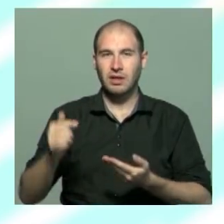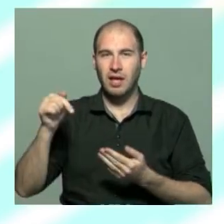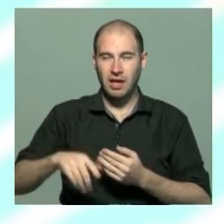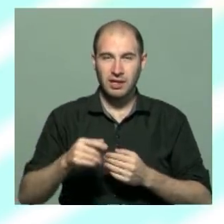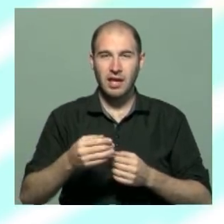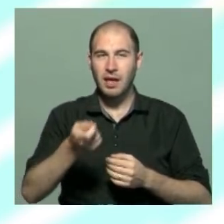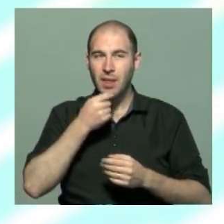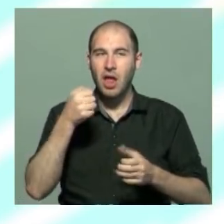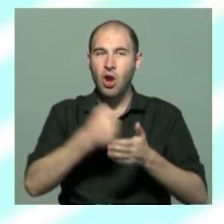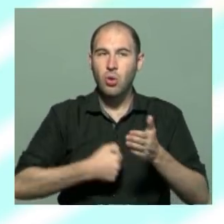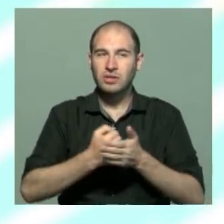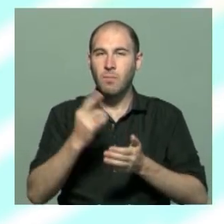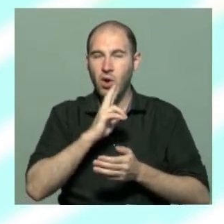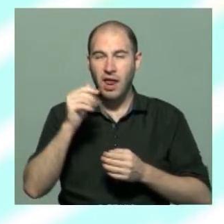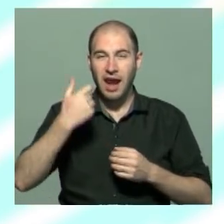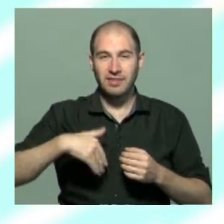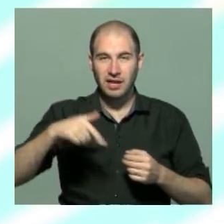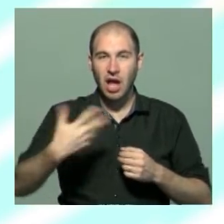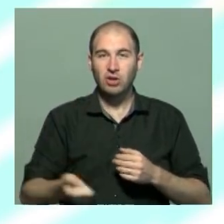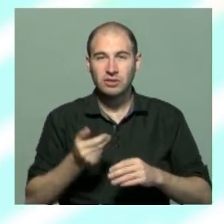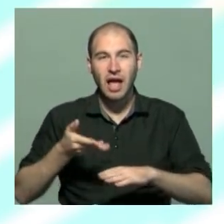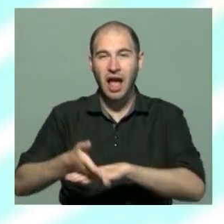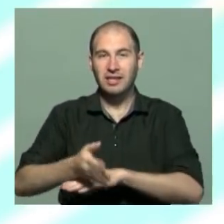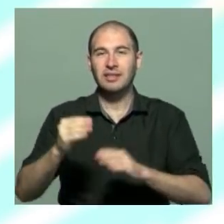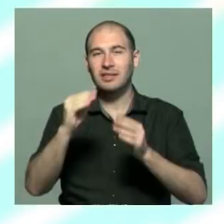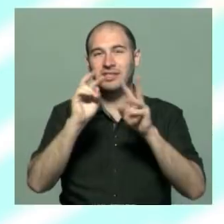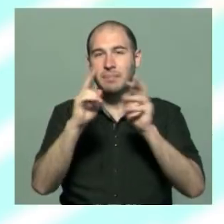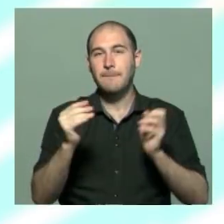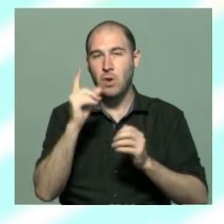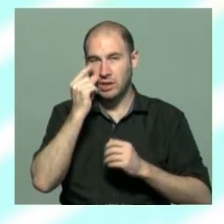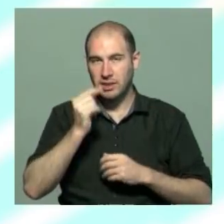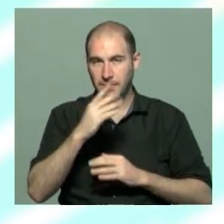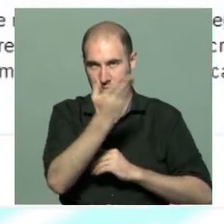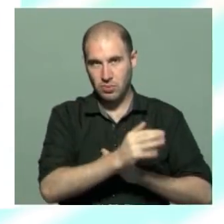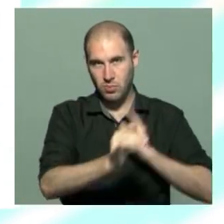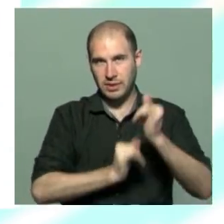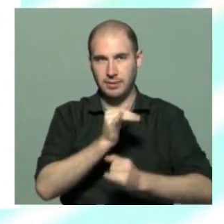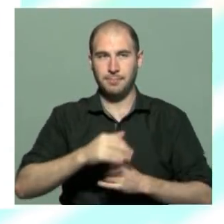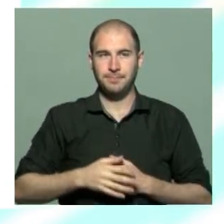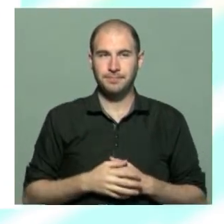de la ejemplar lucha feminista argentina que logró influir en la agenda política, dice esta persona.